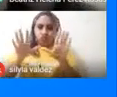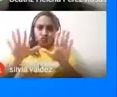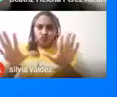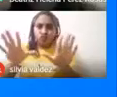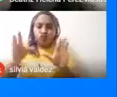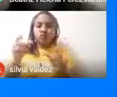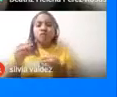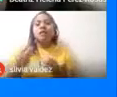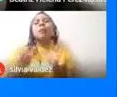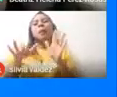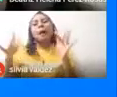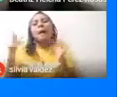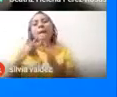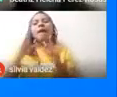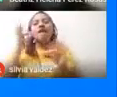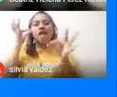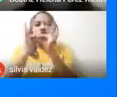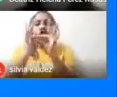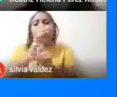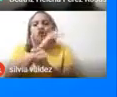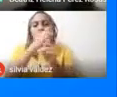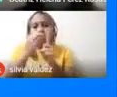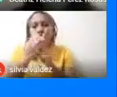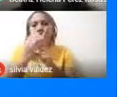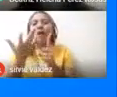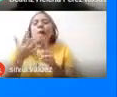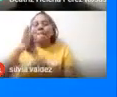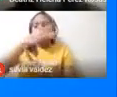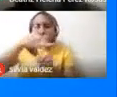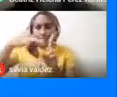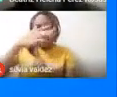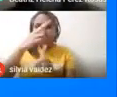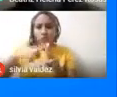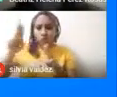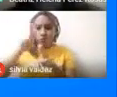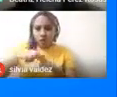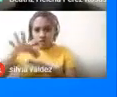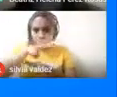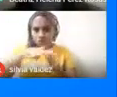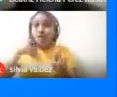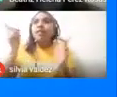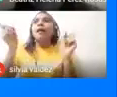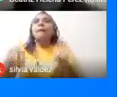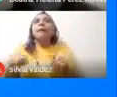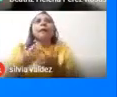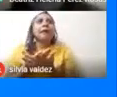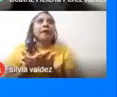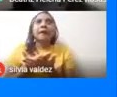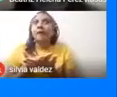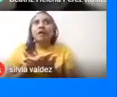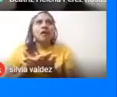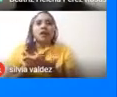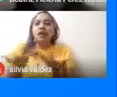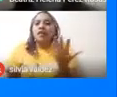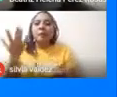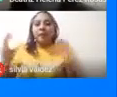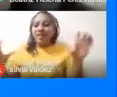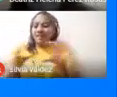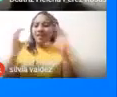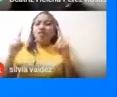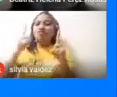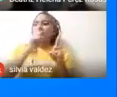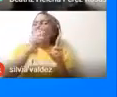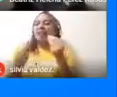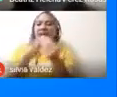un poco con aquellos enfoques desde lo cultural, desde lo medioambiental, o pues incluso pues desde el tipo de actividades que generan